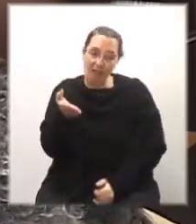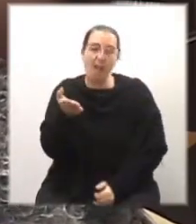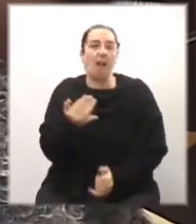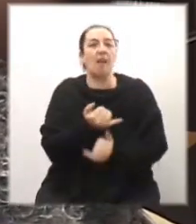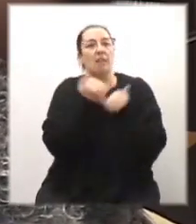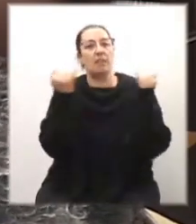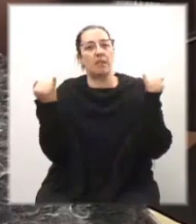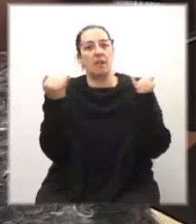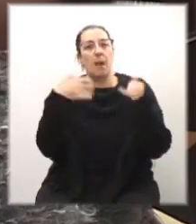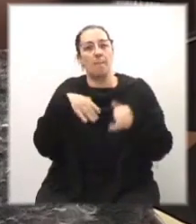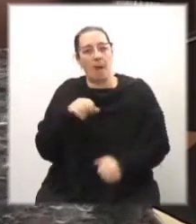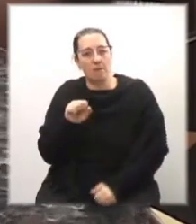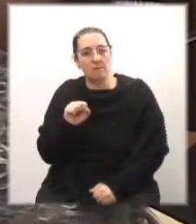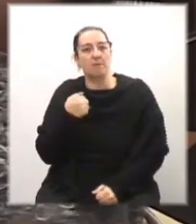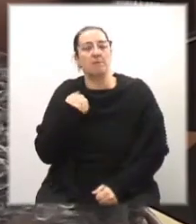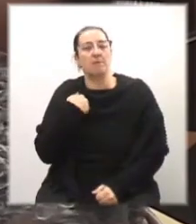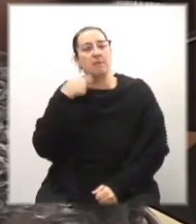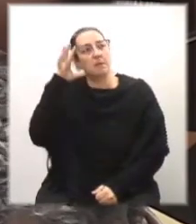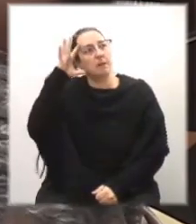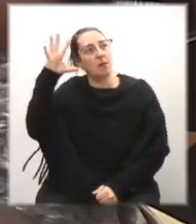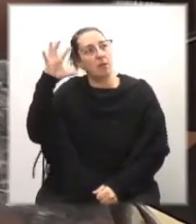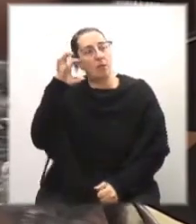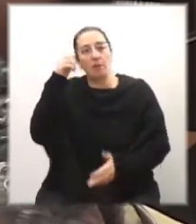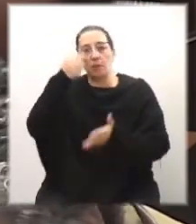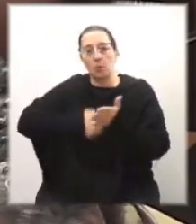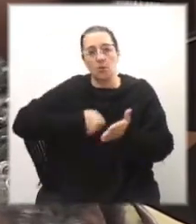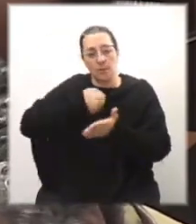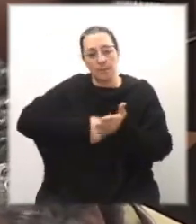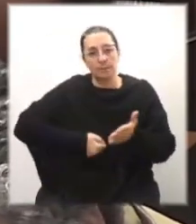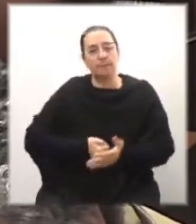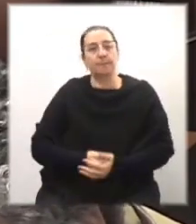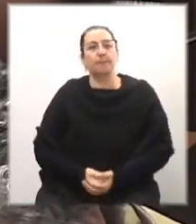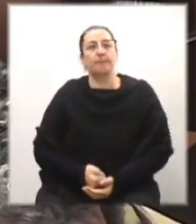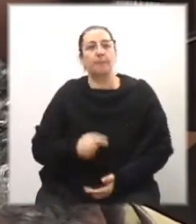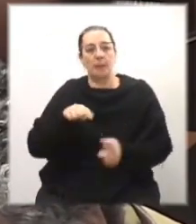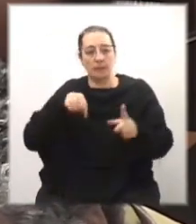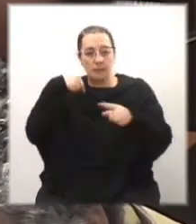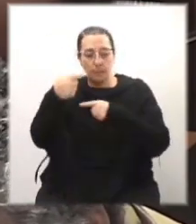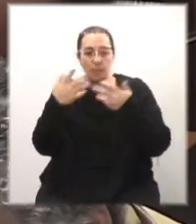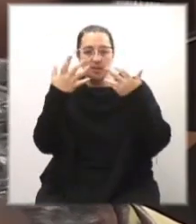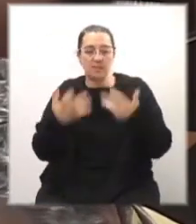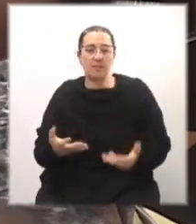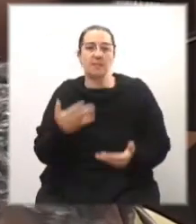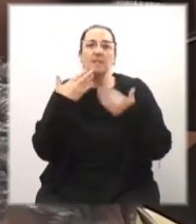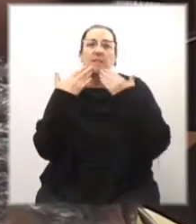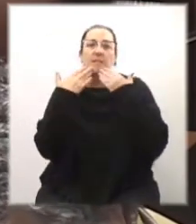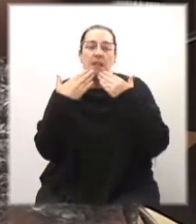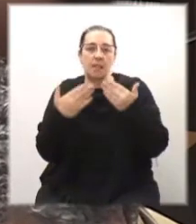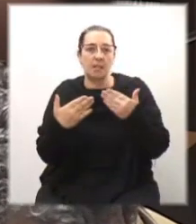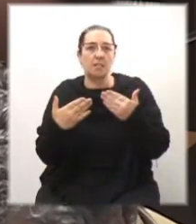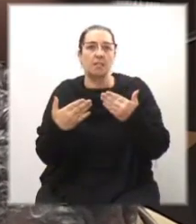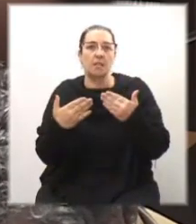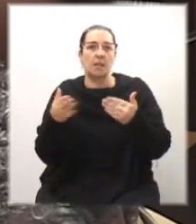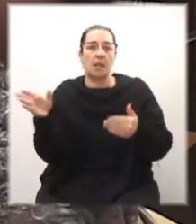un día más de conmemoración y lucha. Luego queremos agradecer a todos